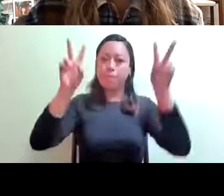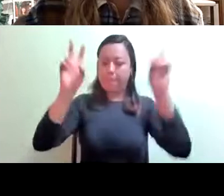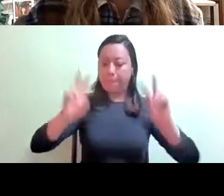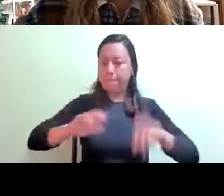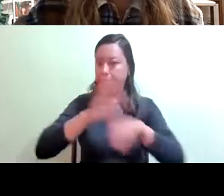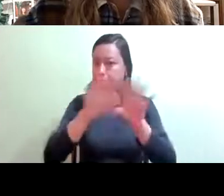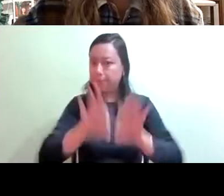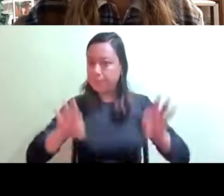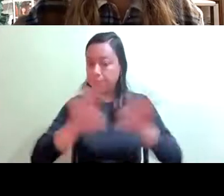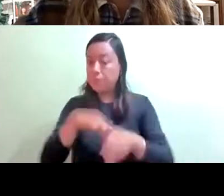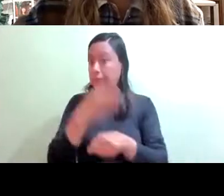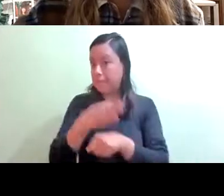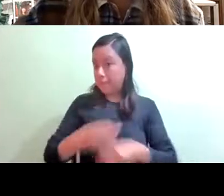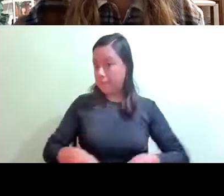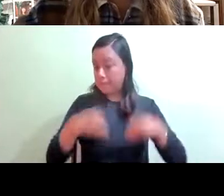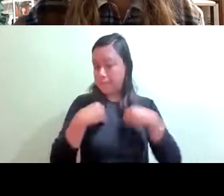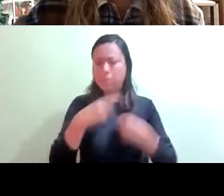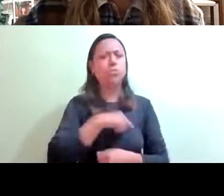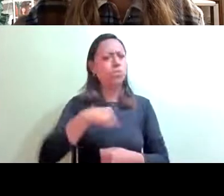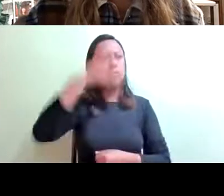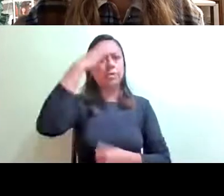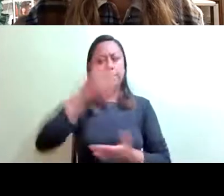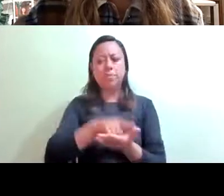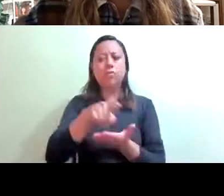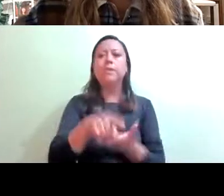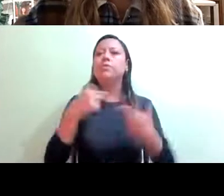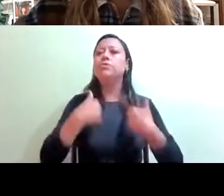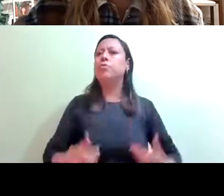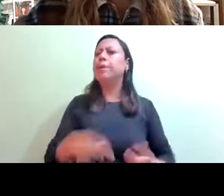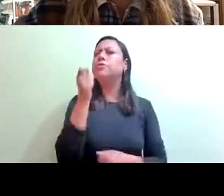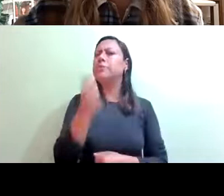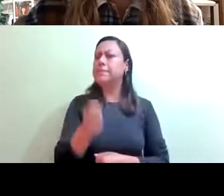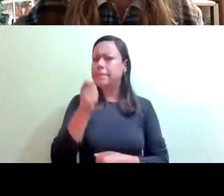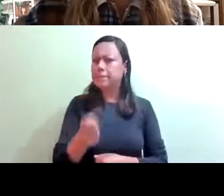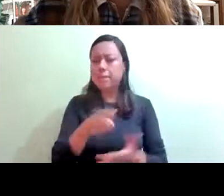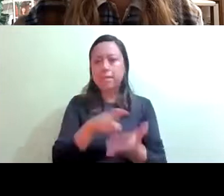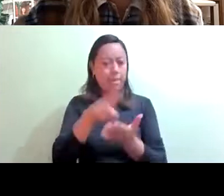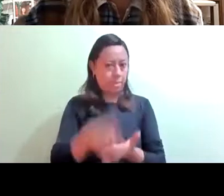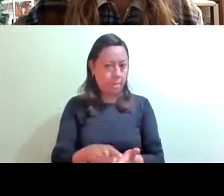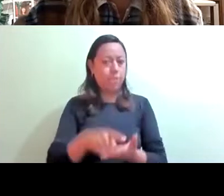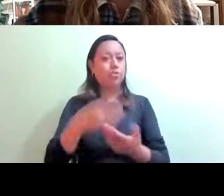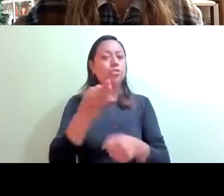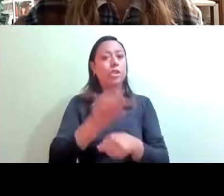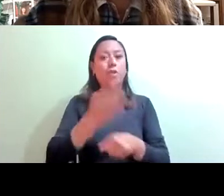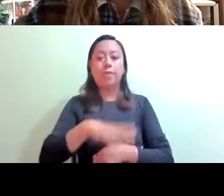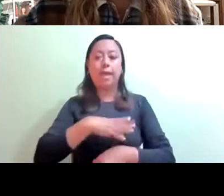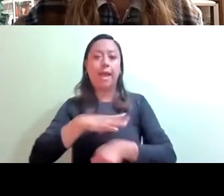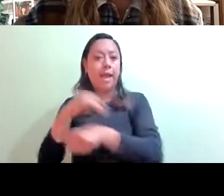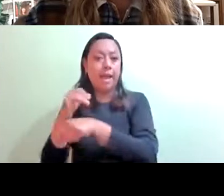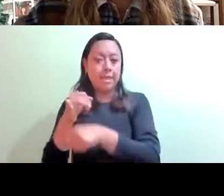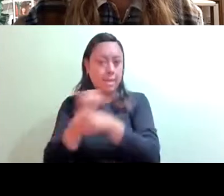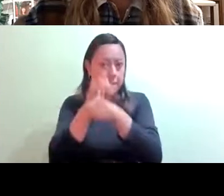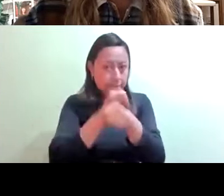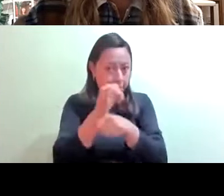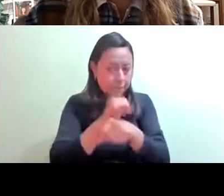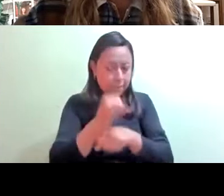viviendo. Sabemos que los derechos humanos son derechos que llaman los investigadores como un